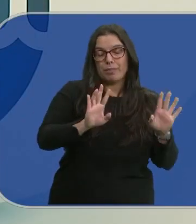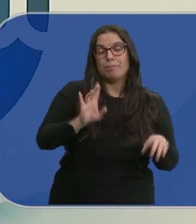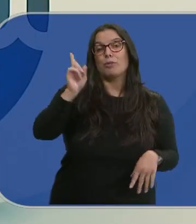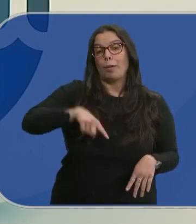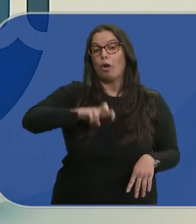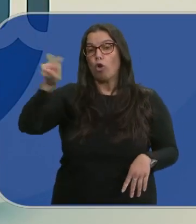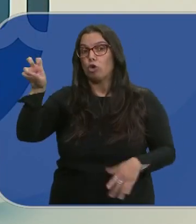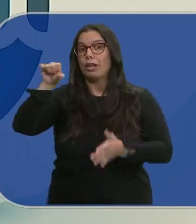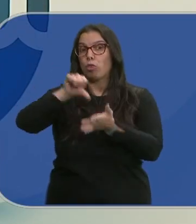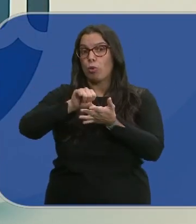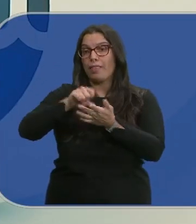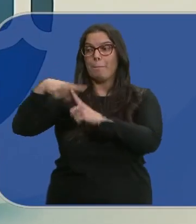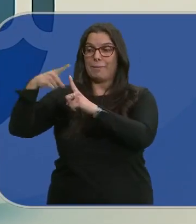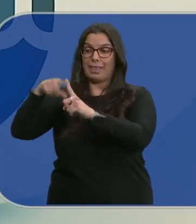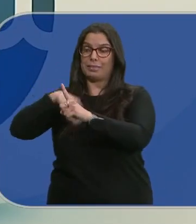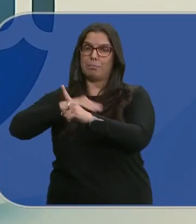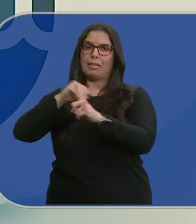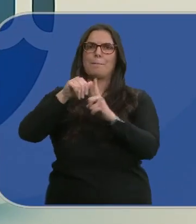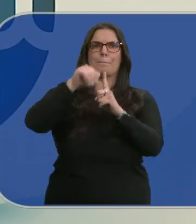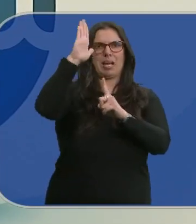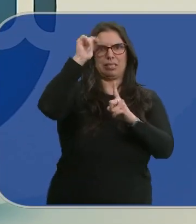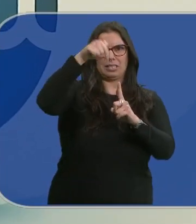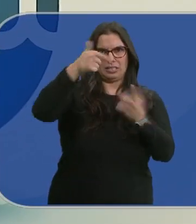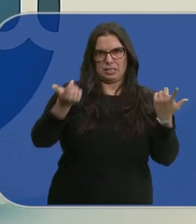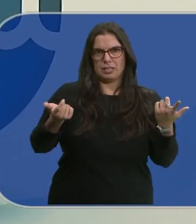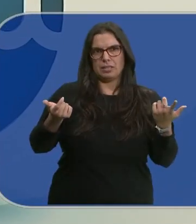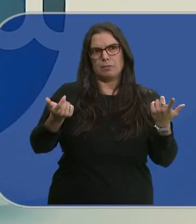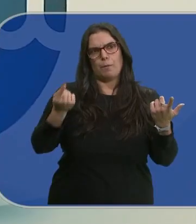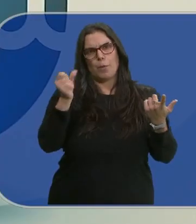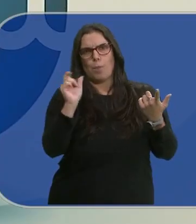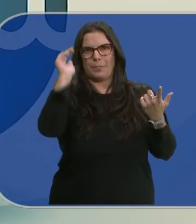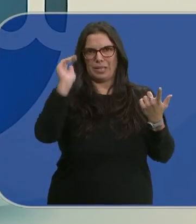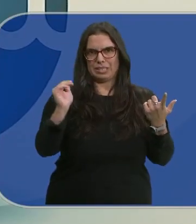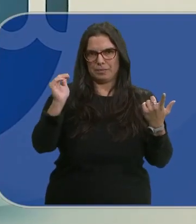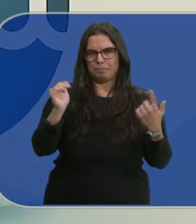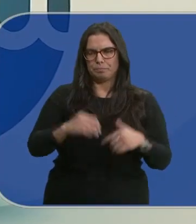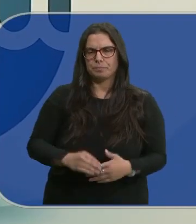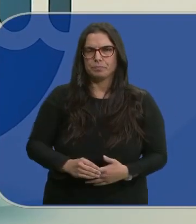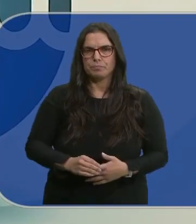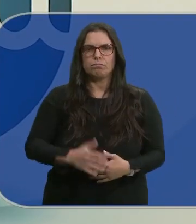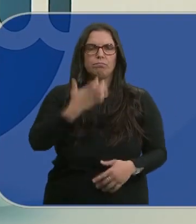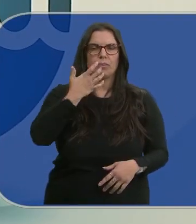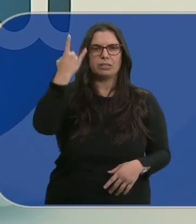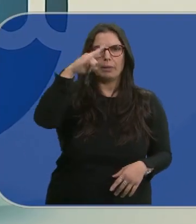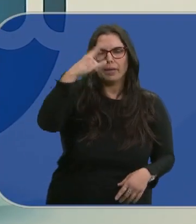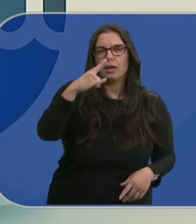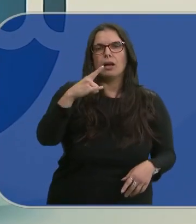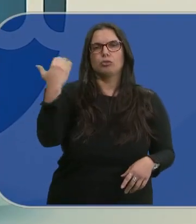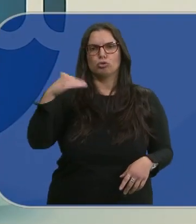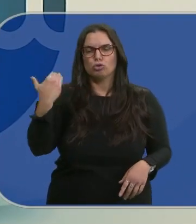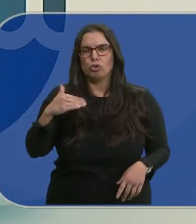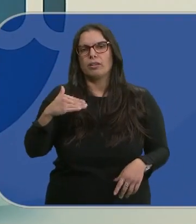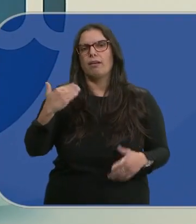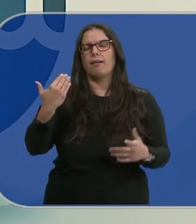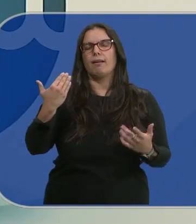pero también hay algunas ciudades que tienen un índice de precios un poquito por encima de la media, como son Salamanca,